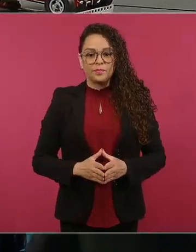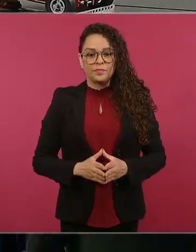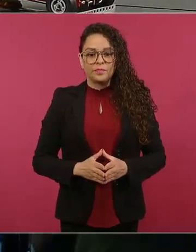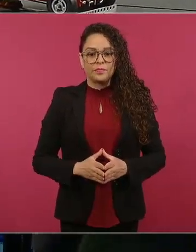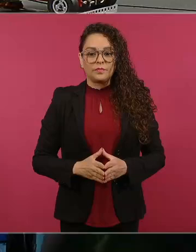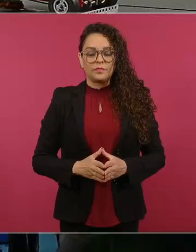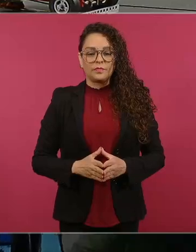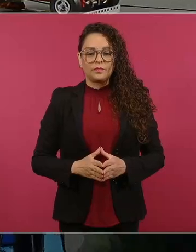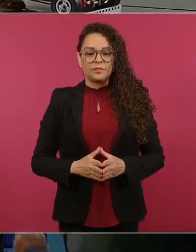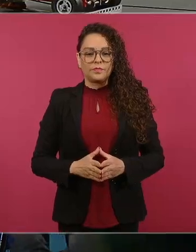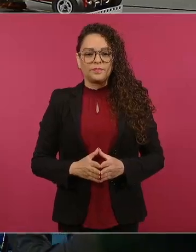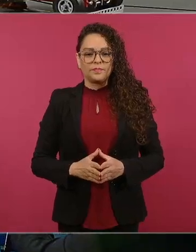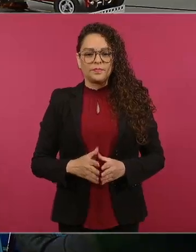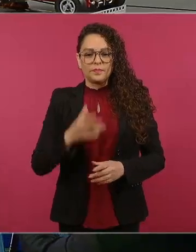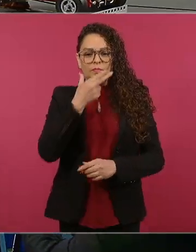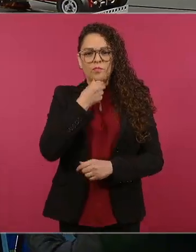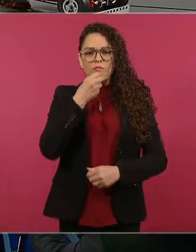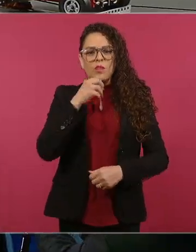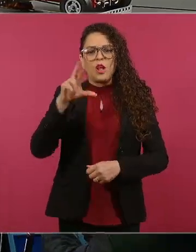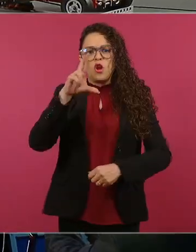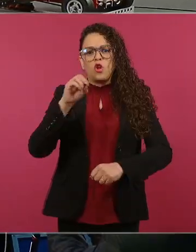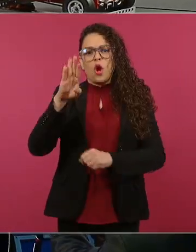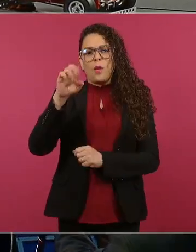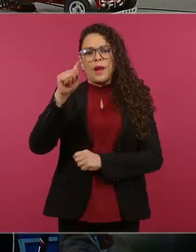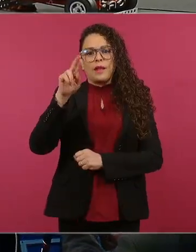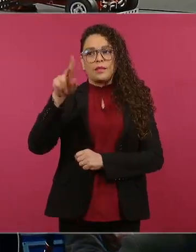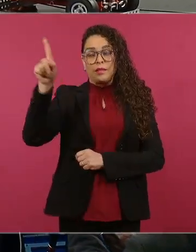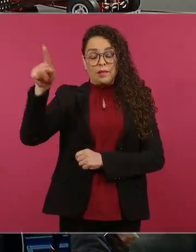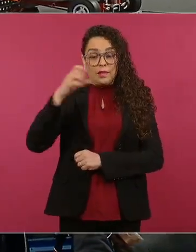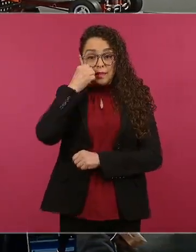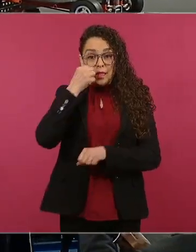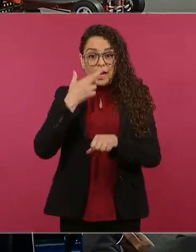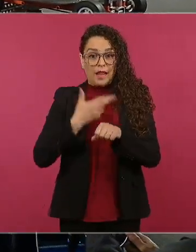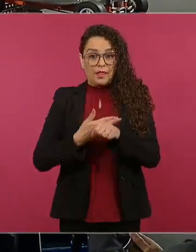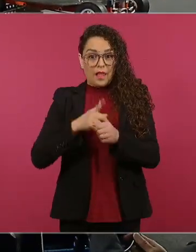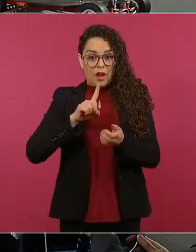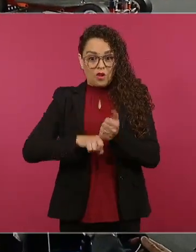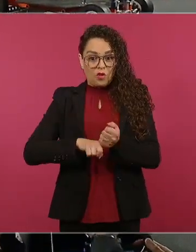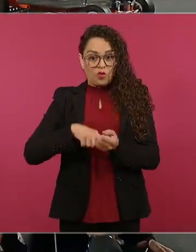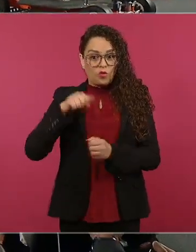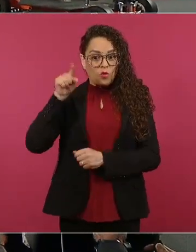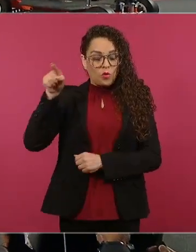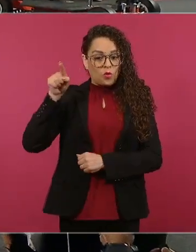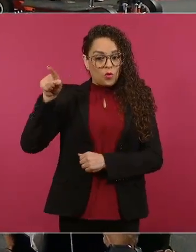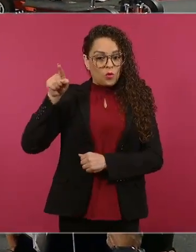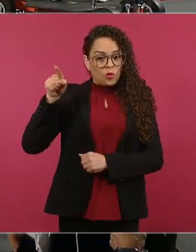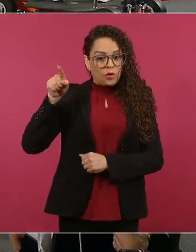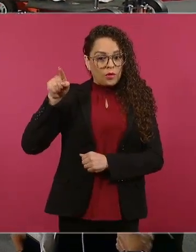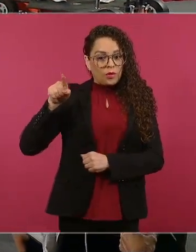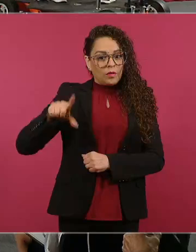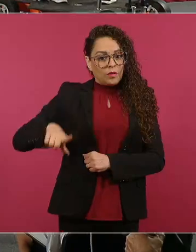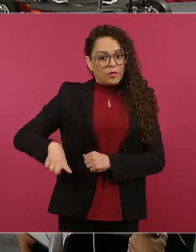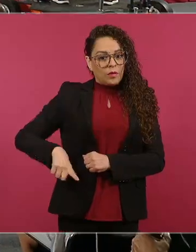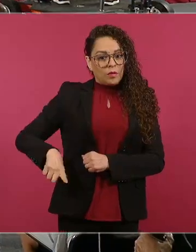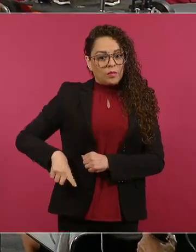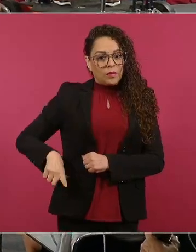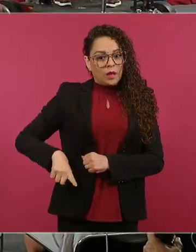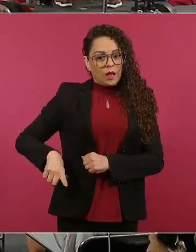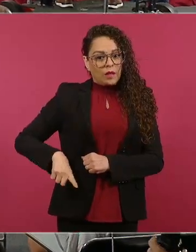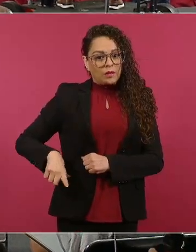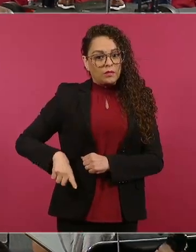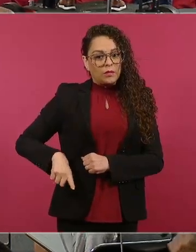Robert Lansing era secretario de Estado del presidente Wilson.